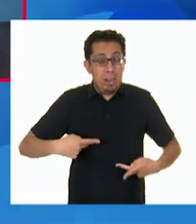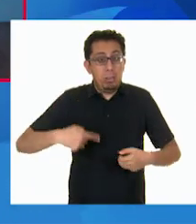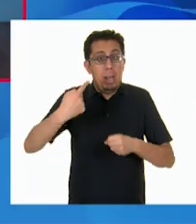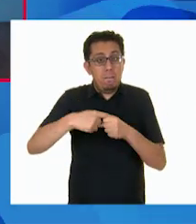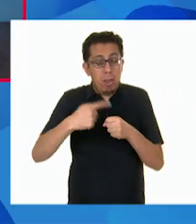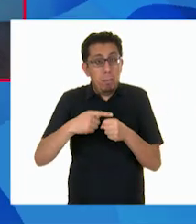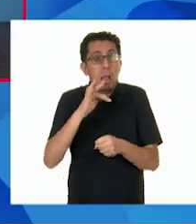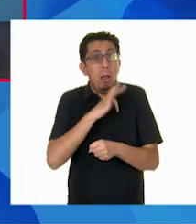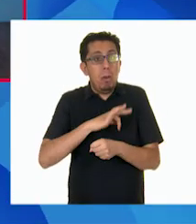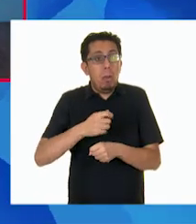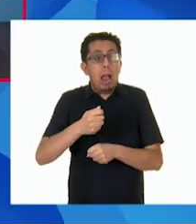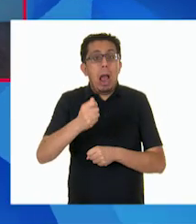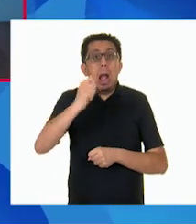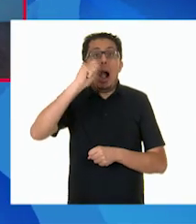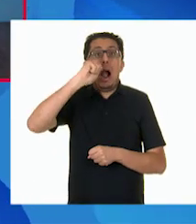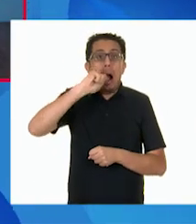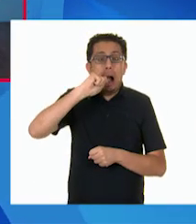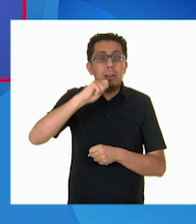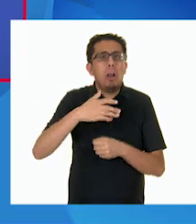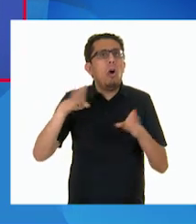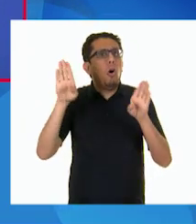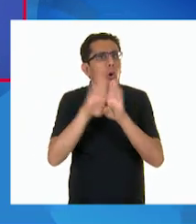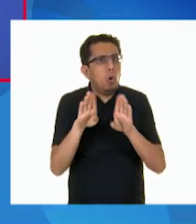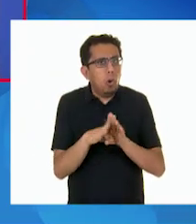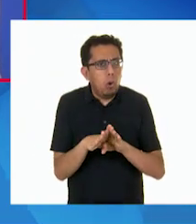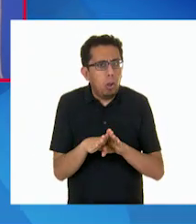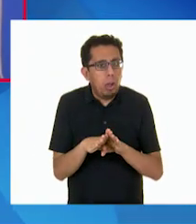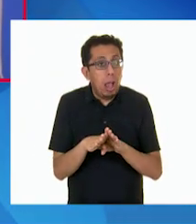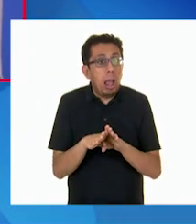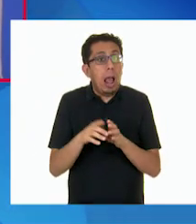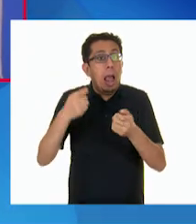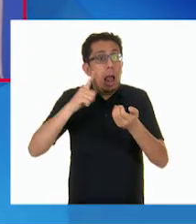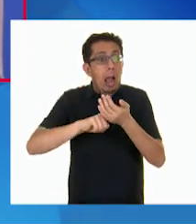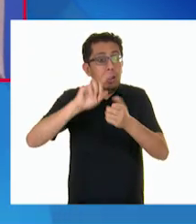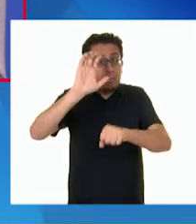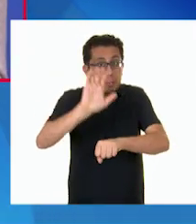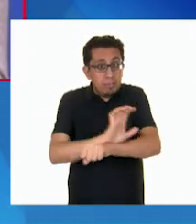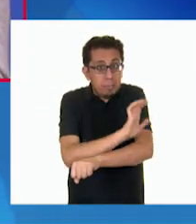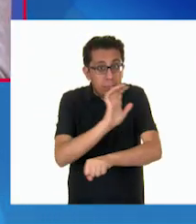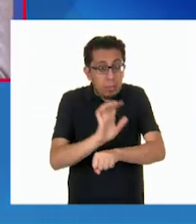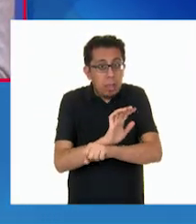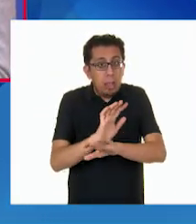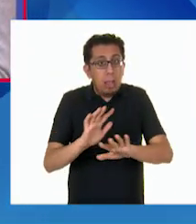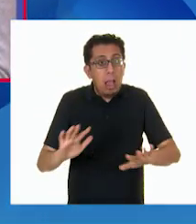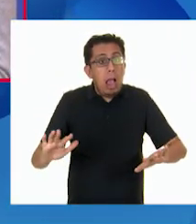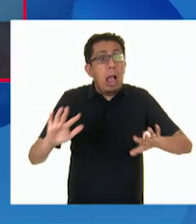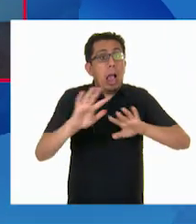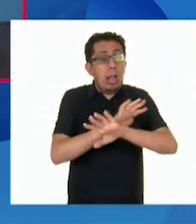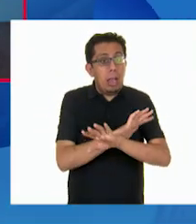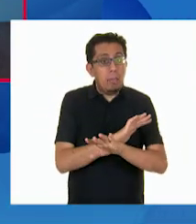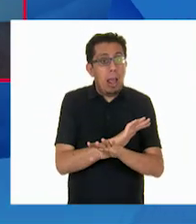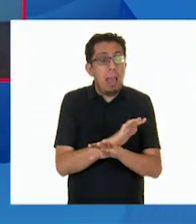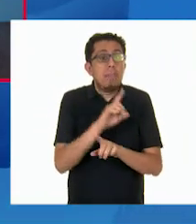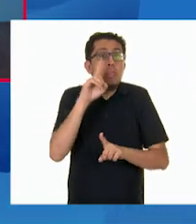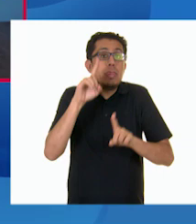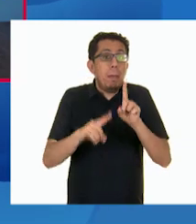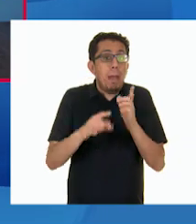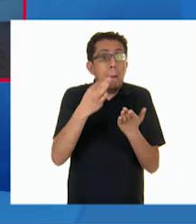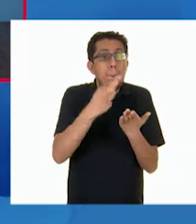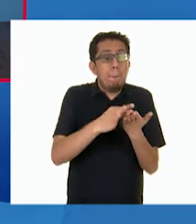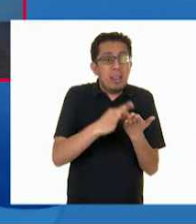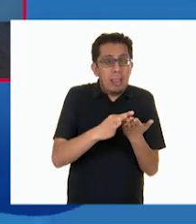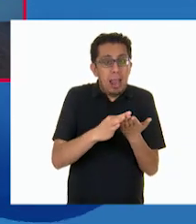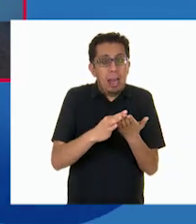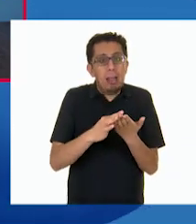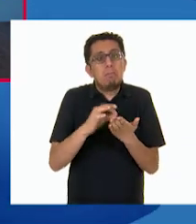debajo de la lengua. ¿Cómo funcionan? La electricidad cambia cómo viaja en un metal dependiendo a la temperatura a